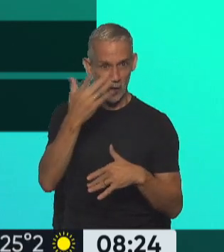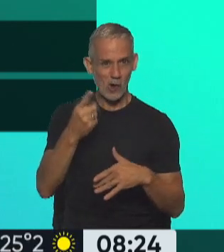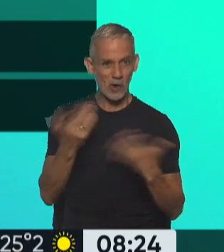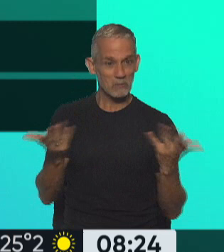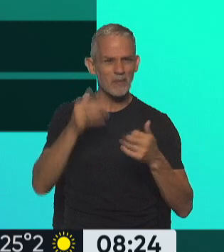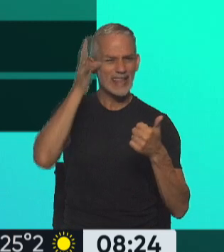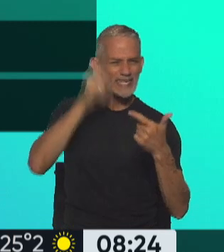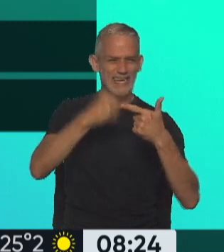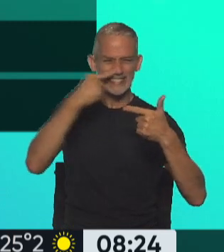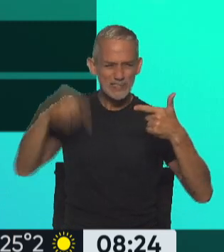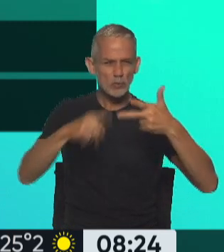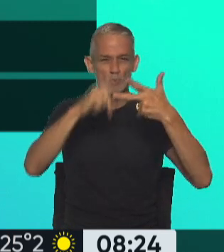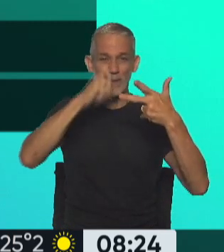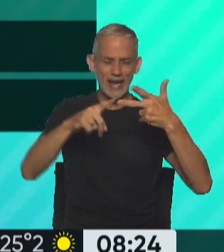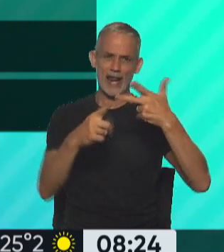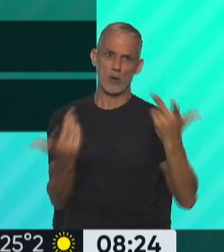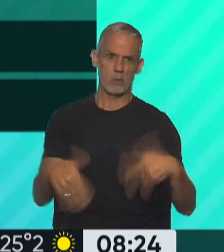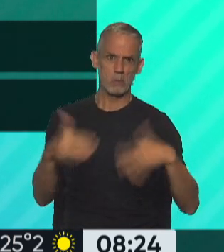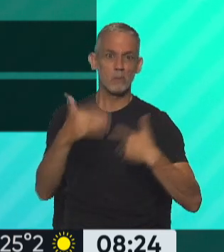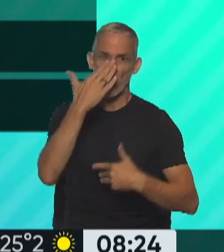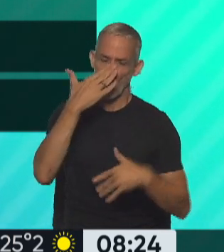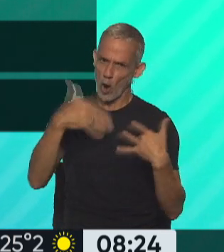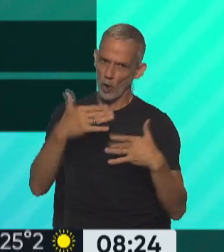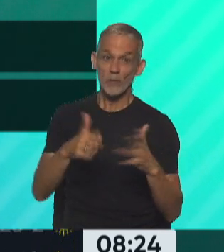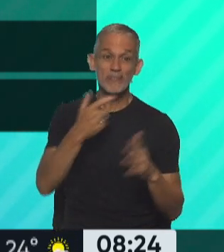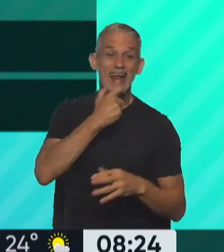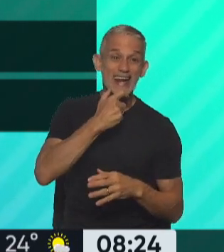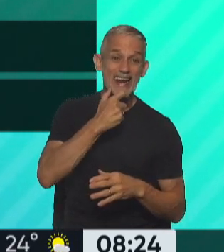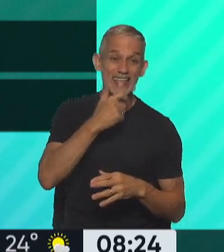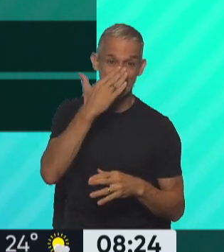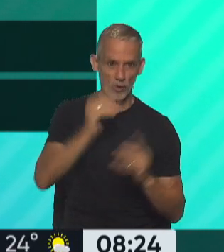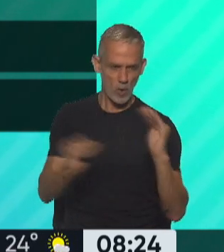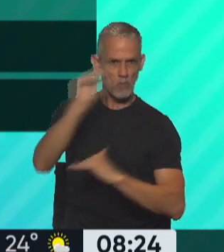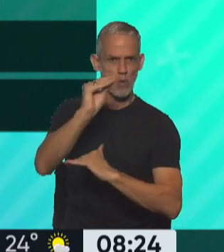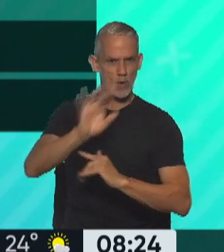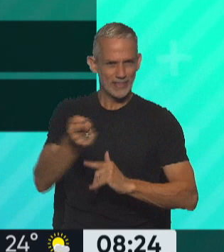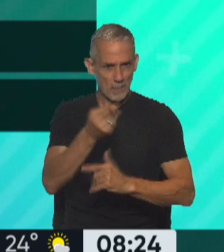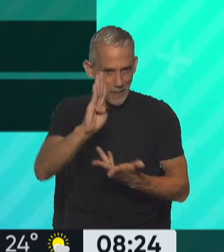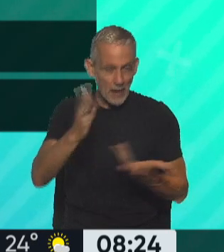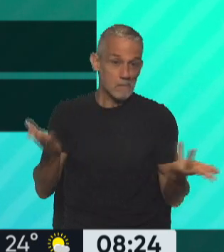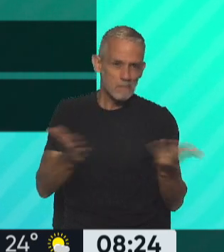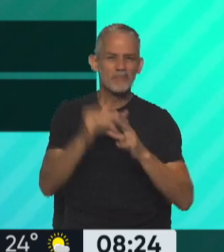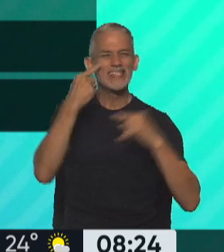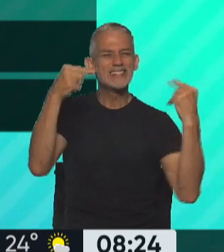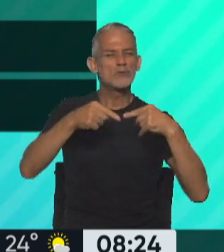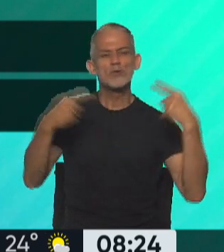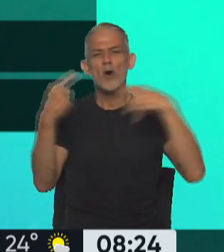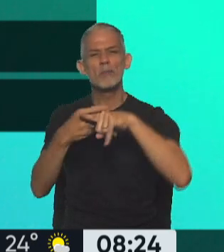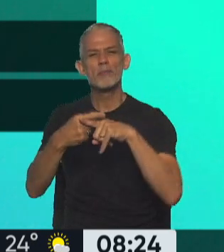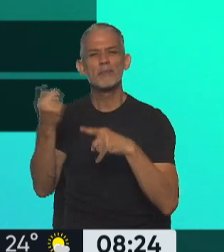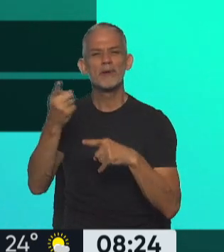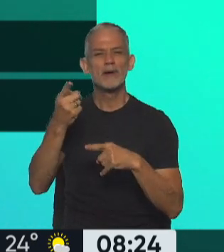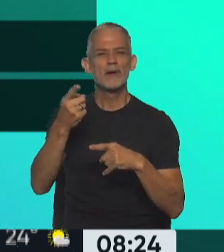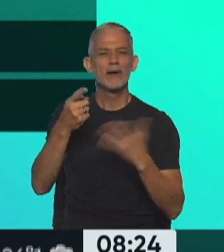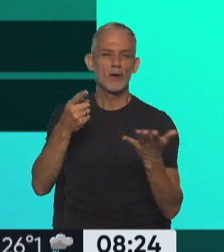Talleres, Instituto, Belgrano. Se viene. Racing de Córdoba ascendió, así que será del Nacional B. Instituto, Atlético Central